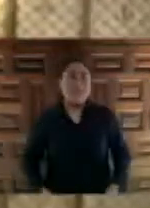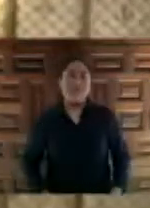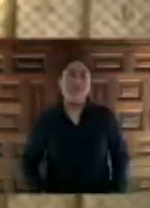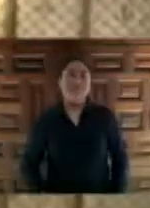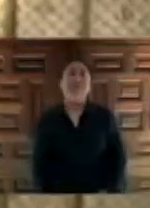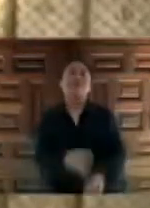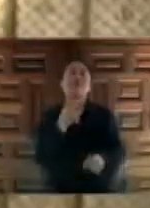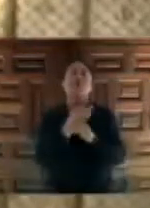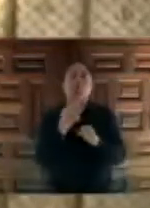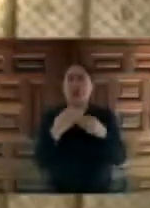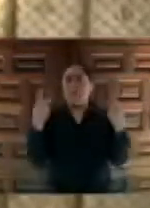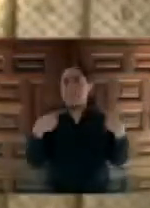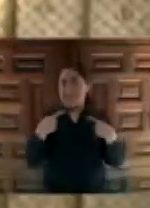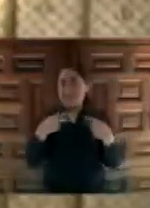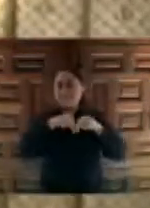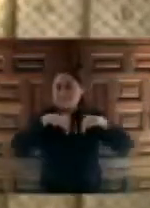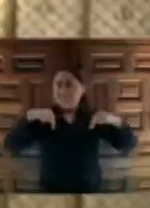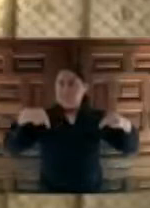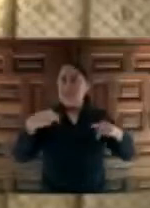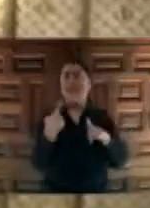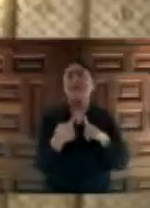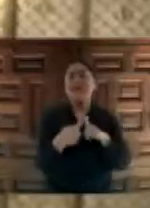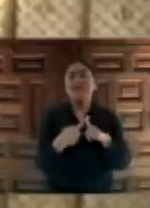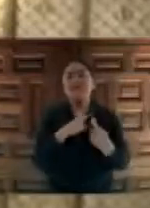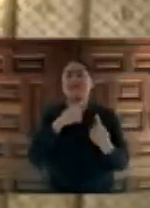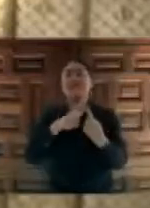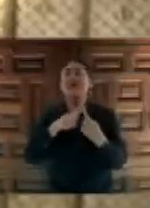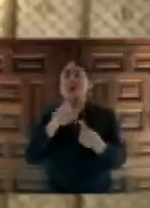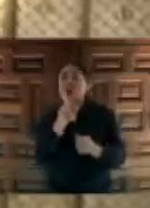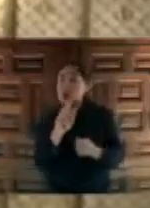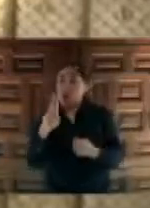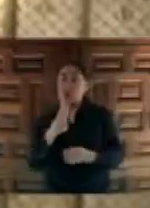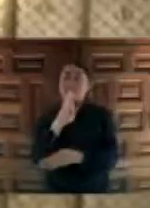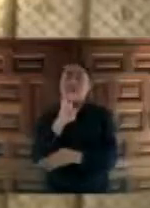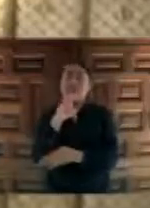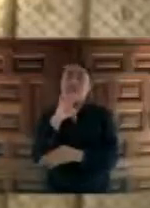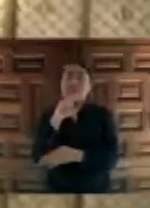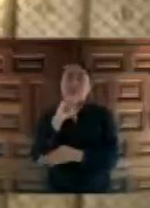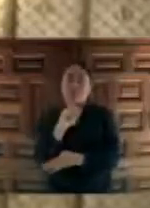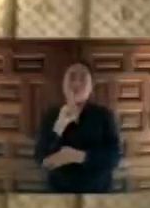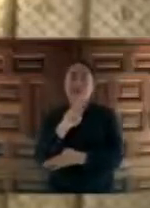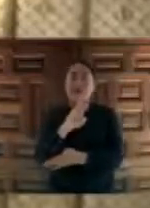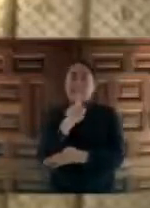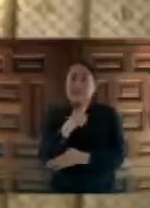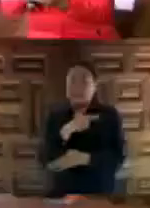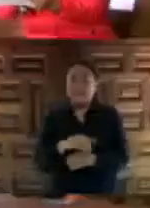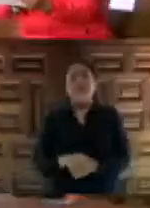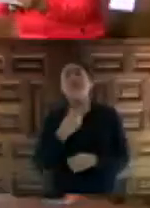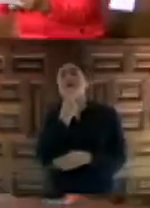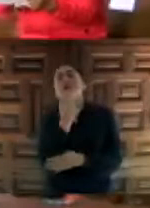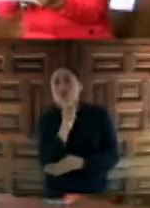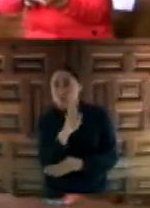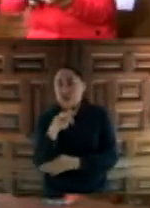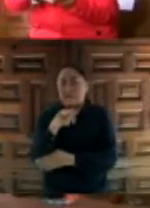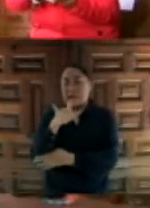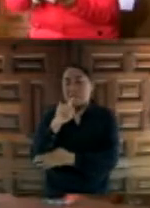Los participantes son, en primer lugar, el doctor Melitón Pérez. El doctor Melitón